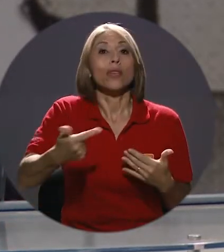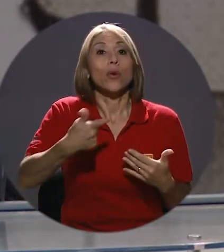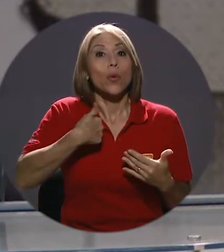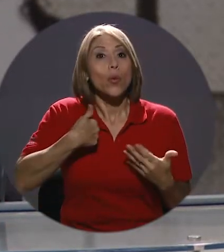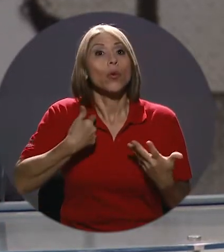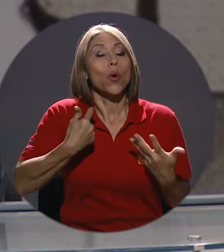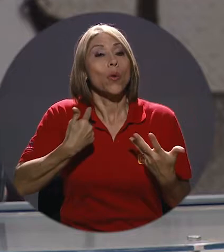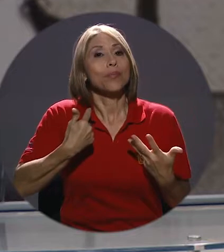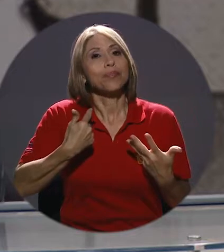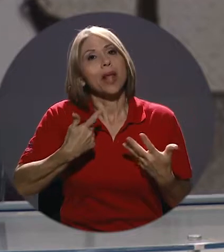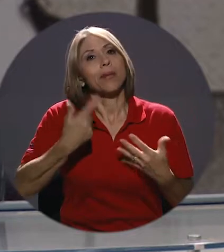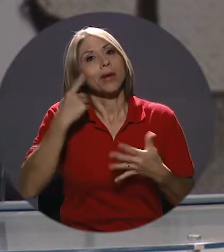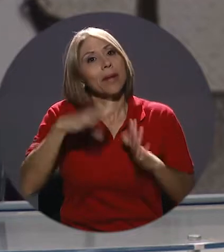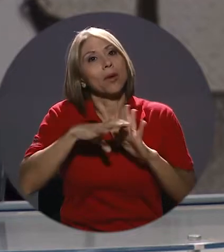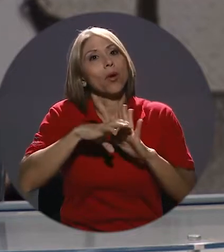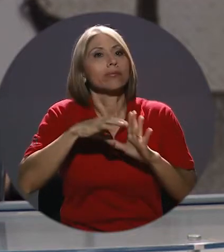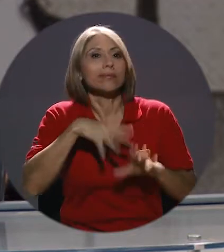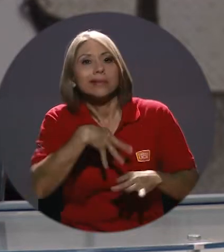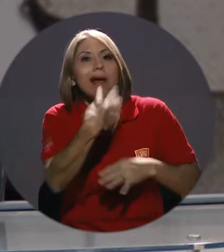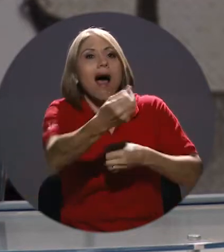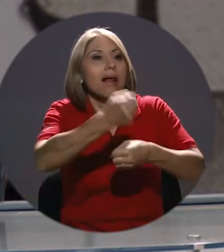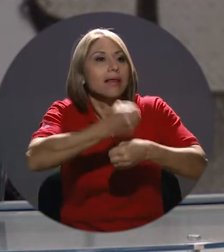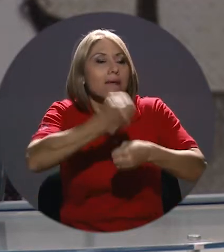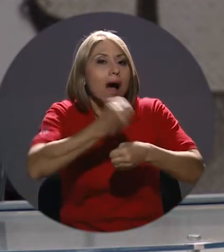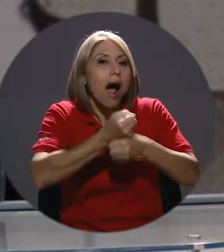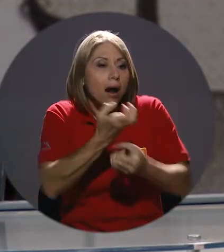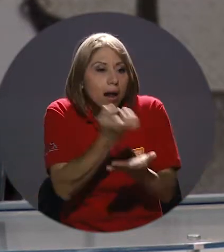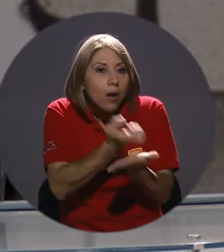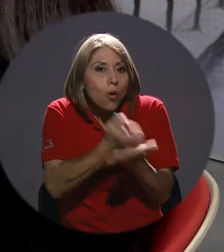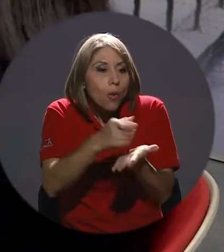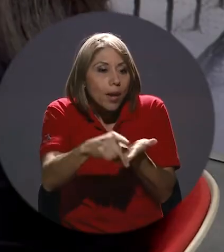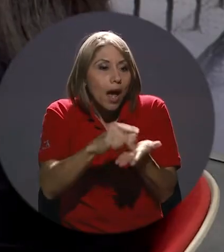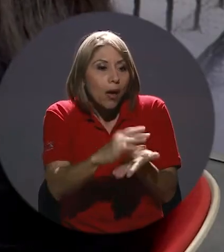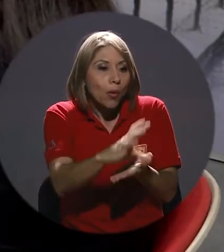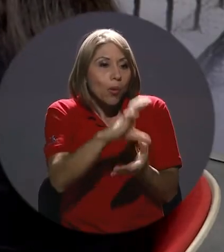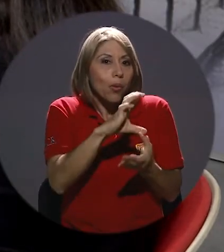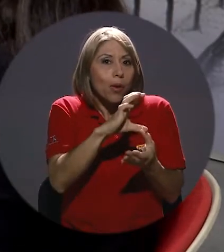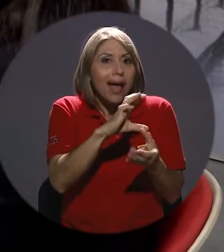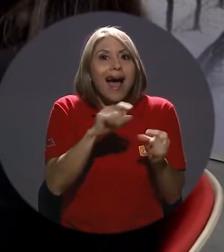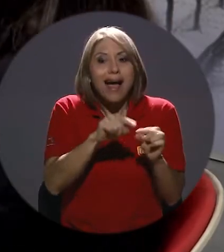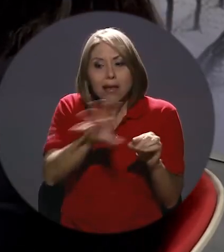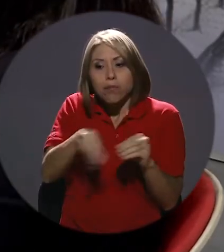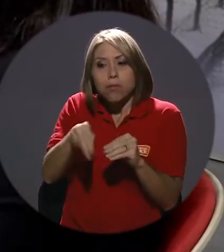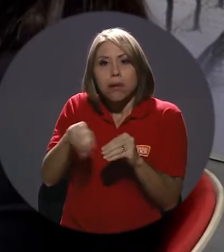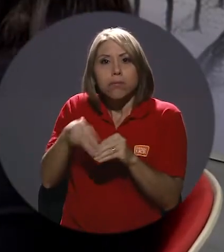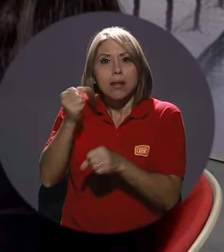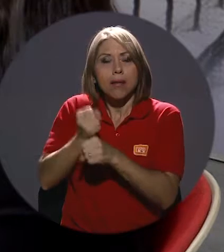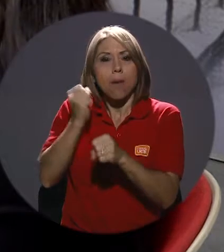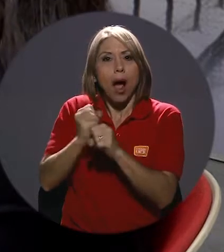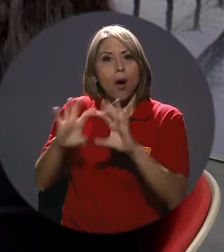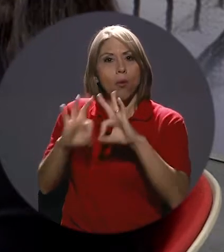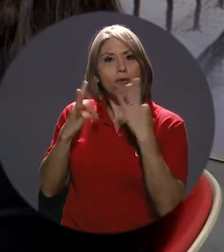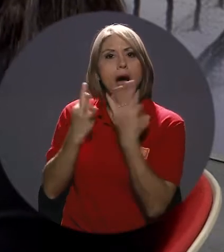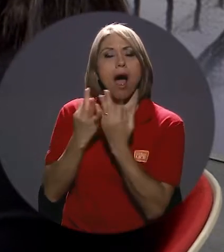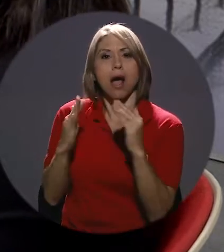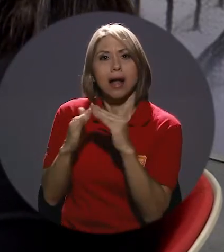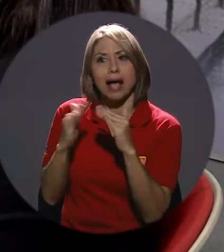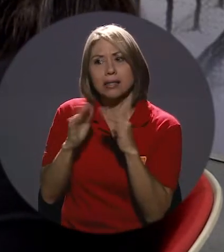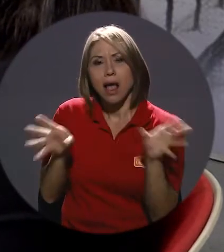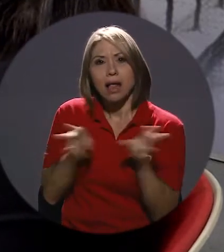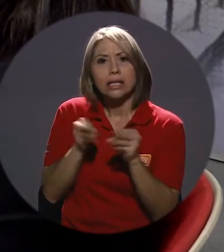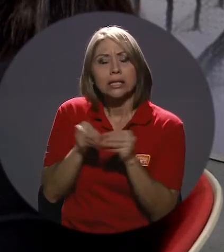las horas dedicadas al trabajo remunerado o económicamente reconocido, el trabajo doméstico de su propio